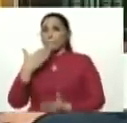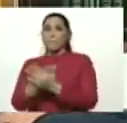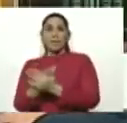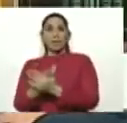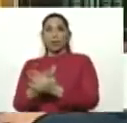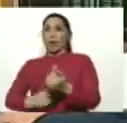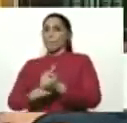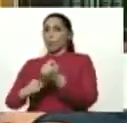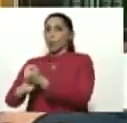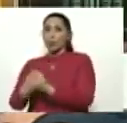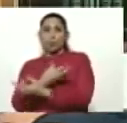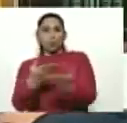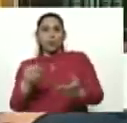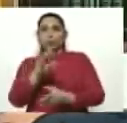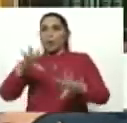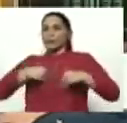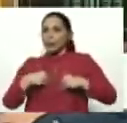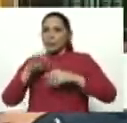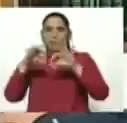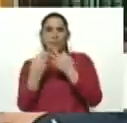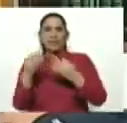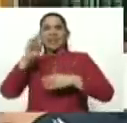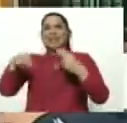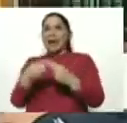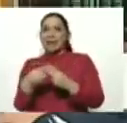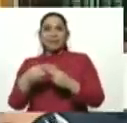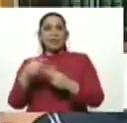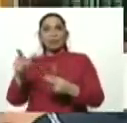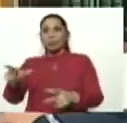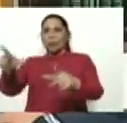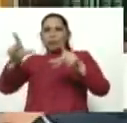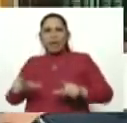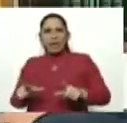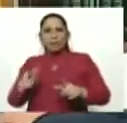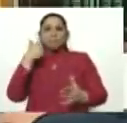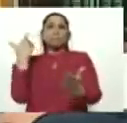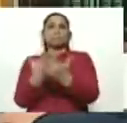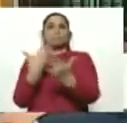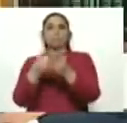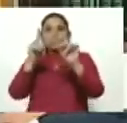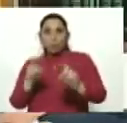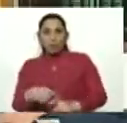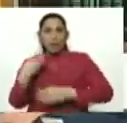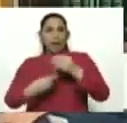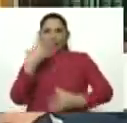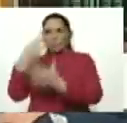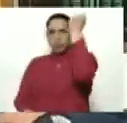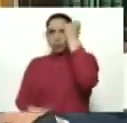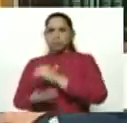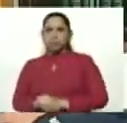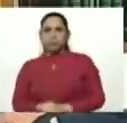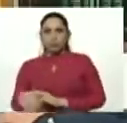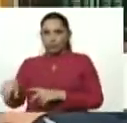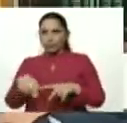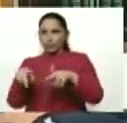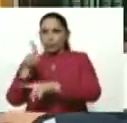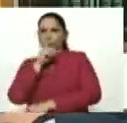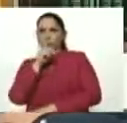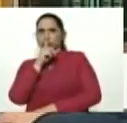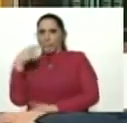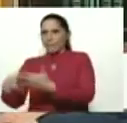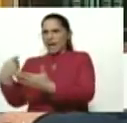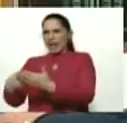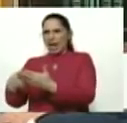en su familia a nadie que no venga con el certificado de las pruebas, que se haya fugado por las trochas, que haya pagado para